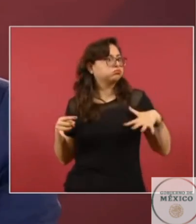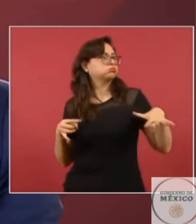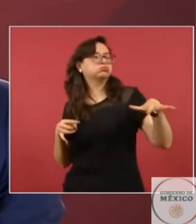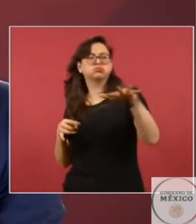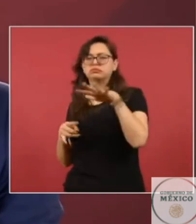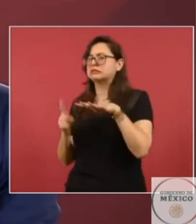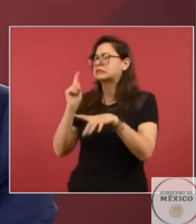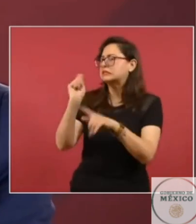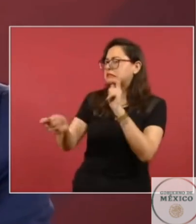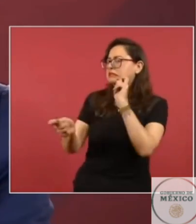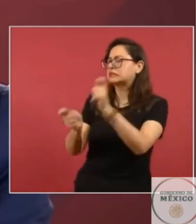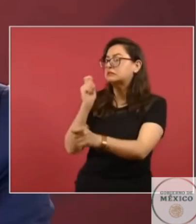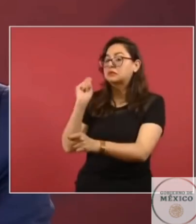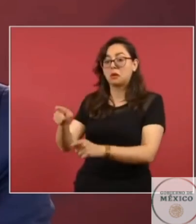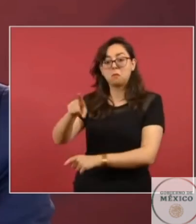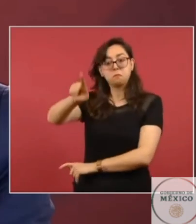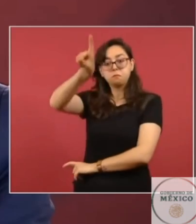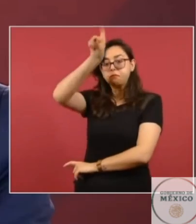de las resoluciones de los jueces,